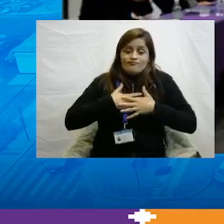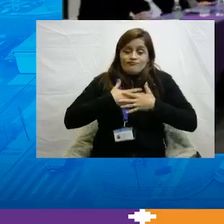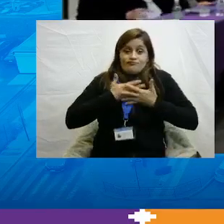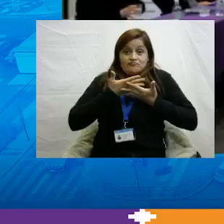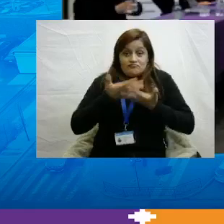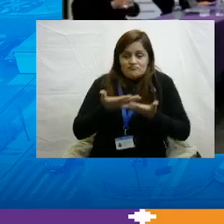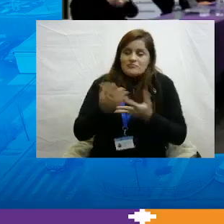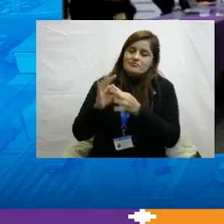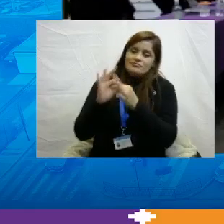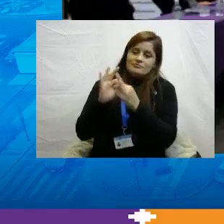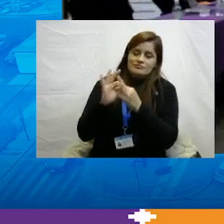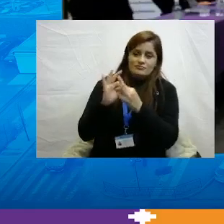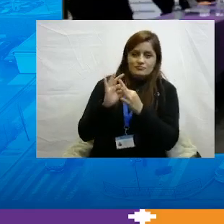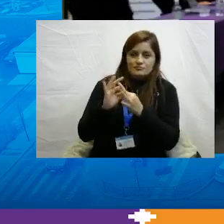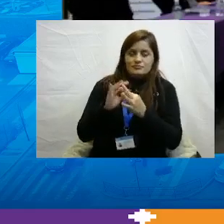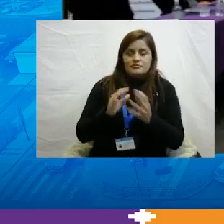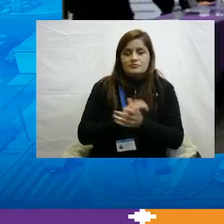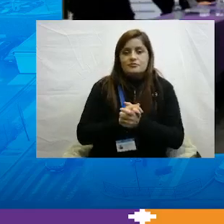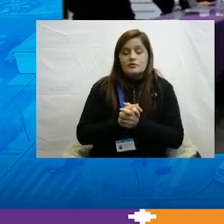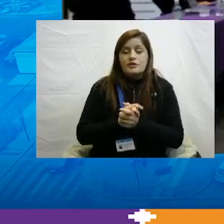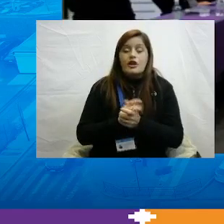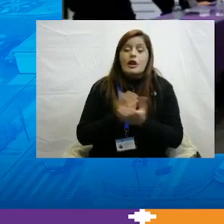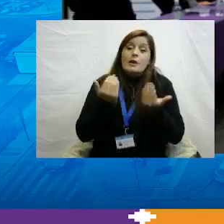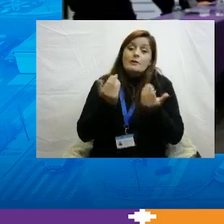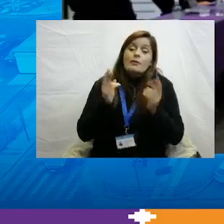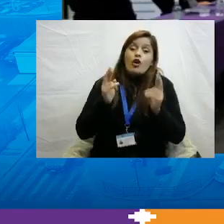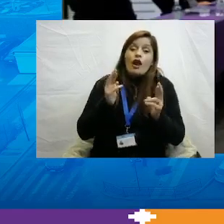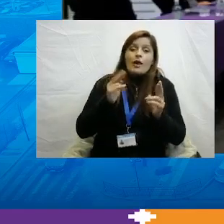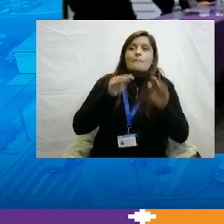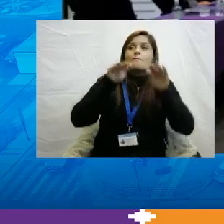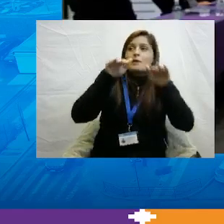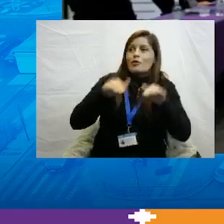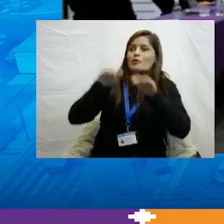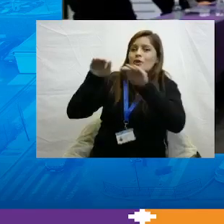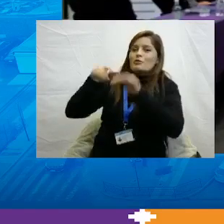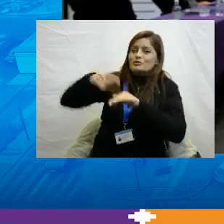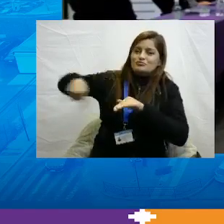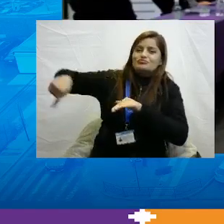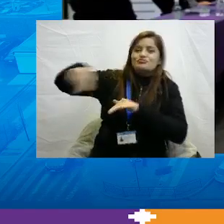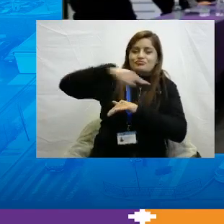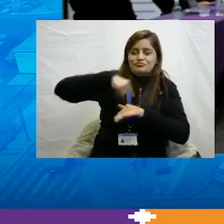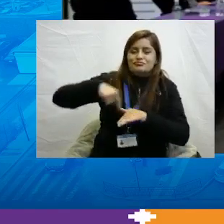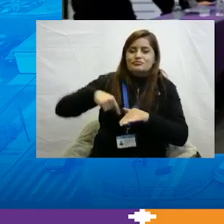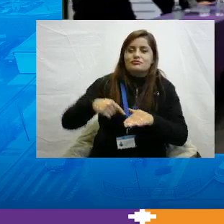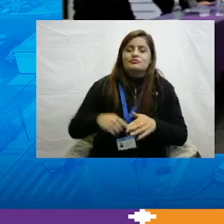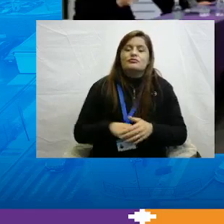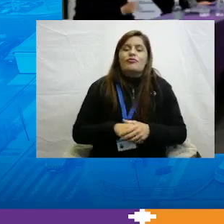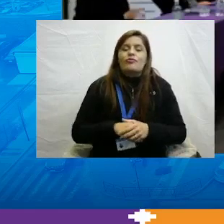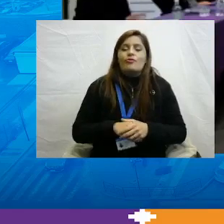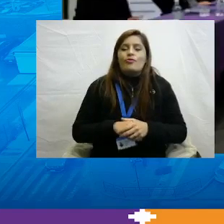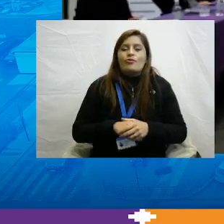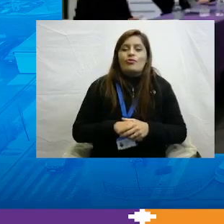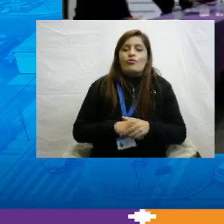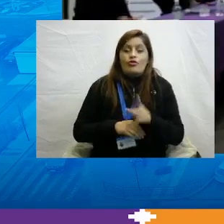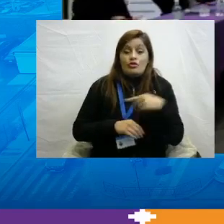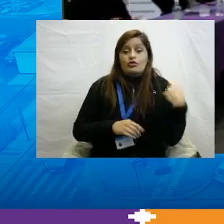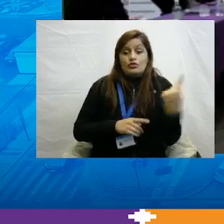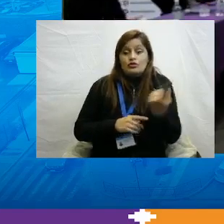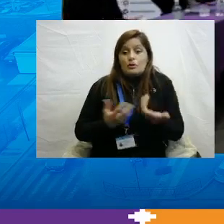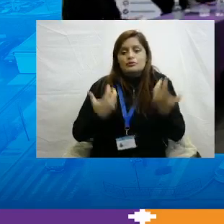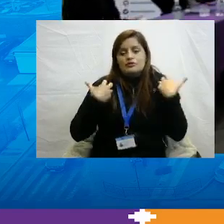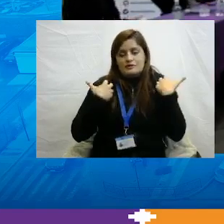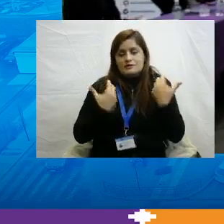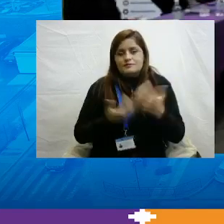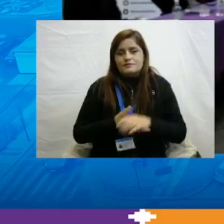día recibiendo la comunidad, y esperamos que eso también se siga replicando como gestión, que es lo que importa también y es nuestra responsabilidad, así